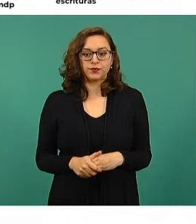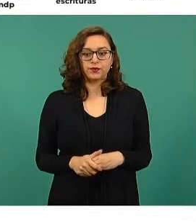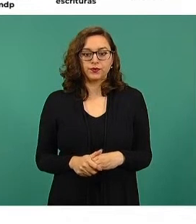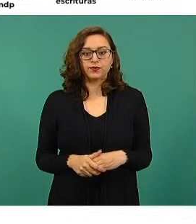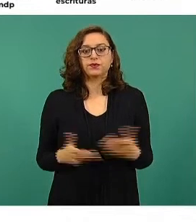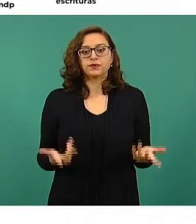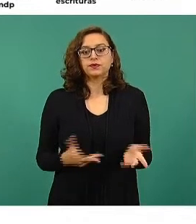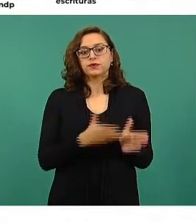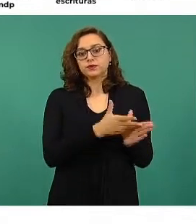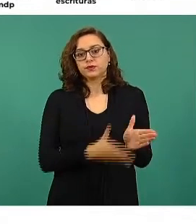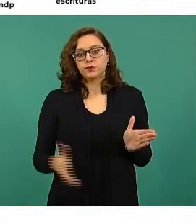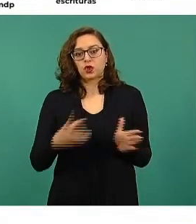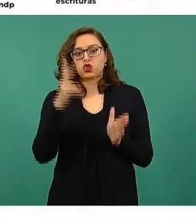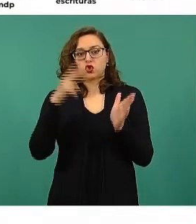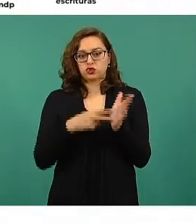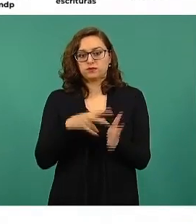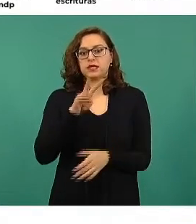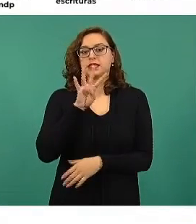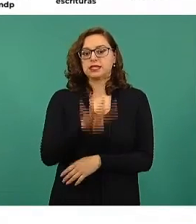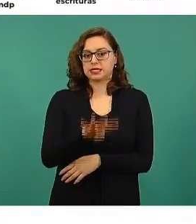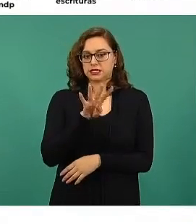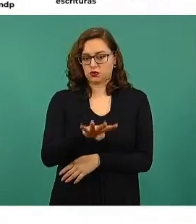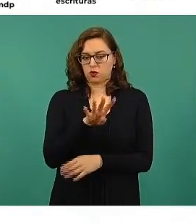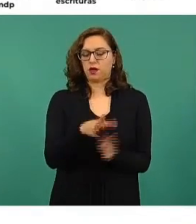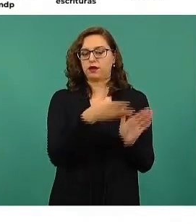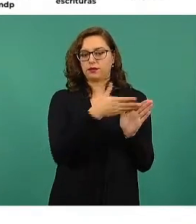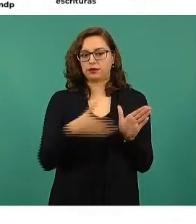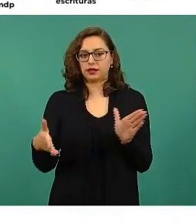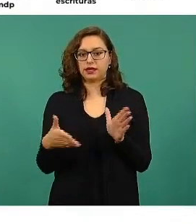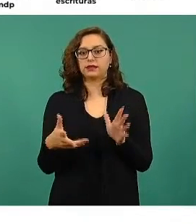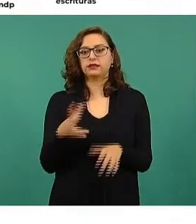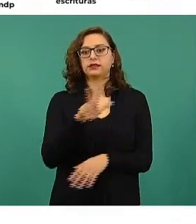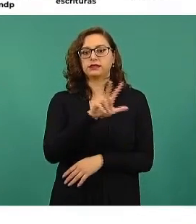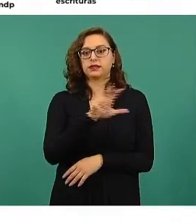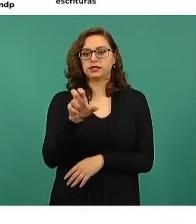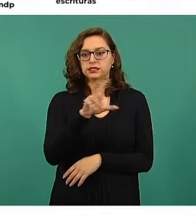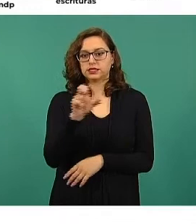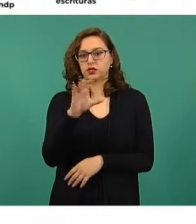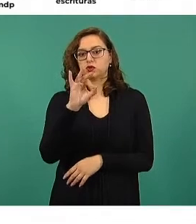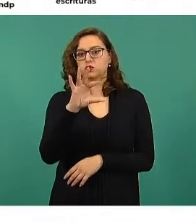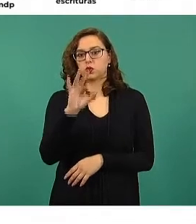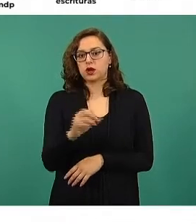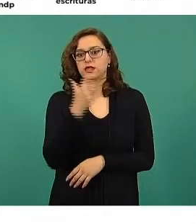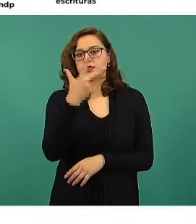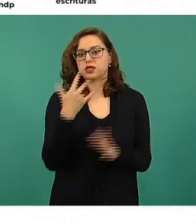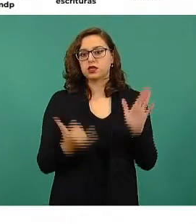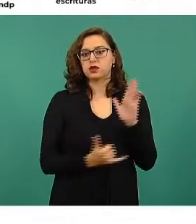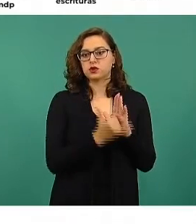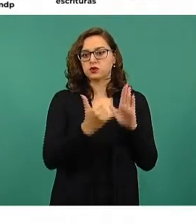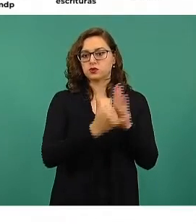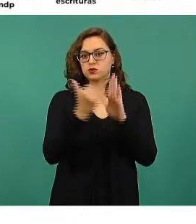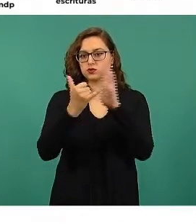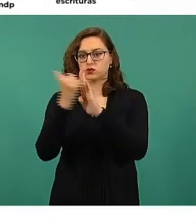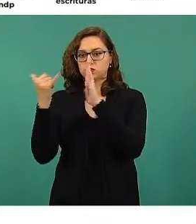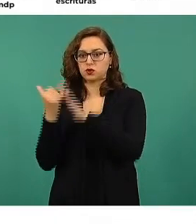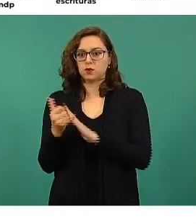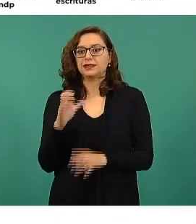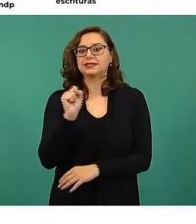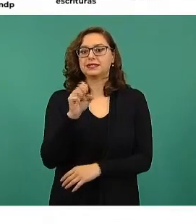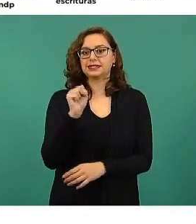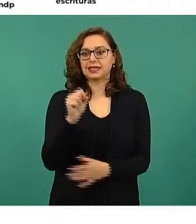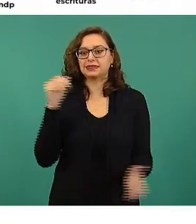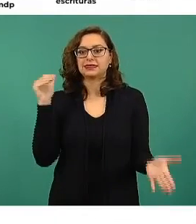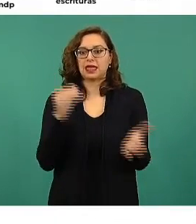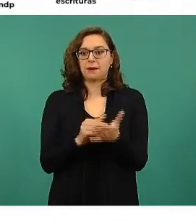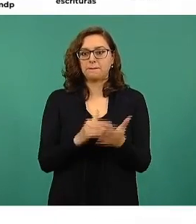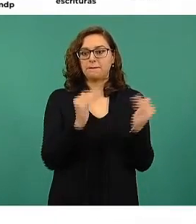el 2019 con 348 obras, más de casi 60.000 acciones de vivienda y 15